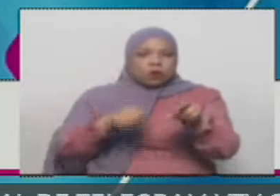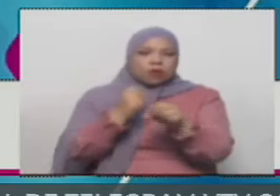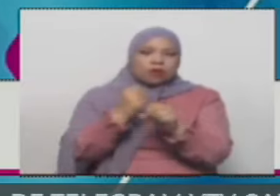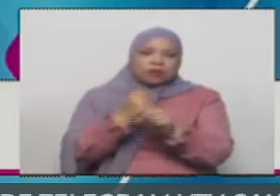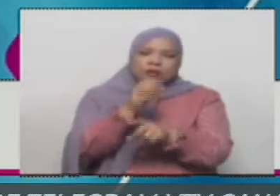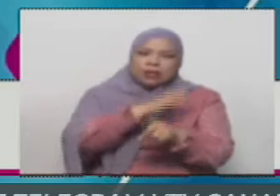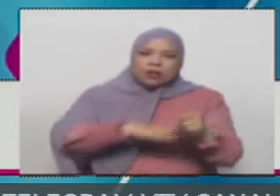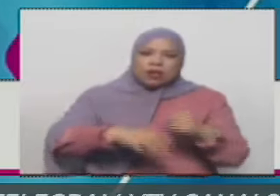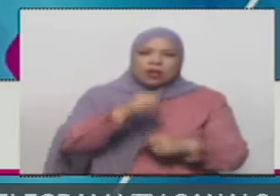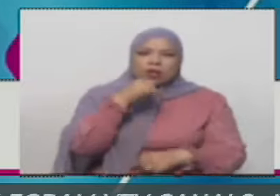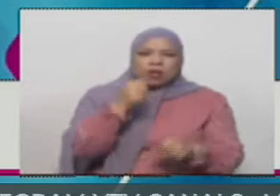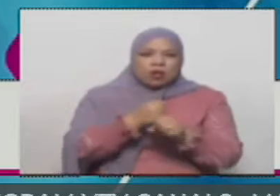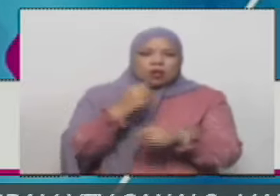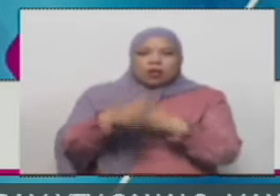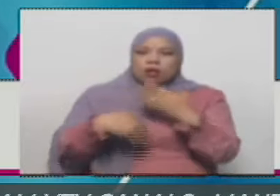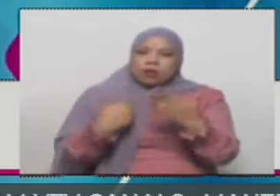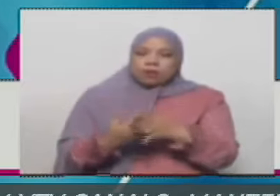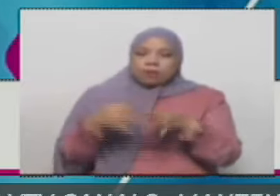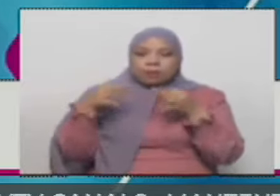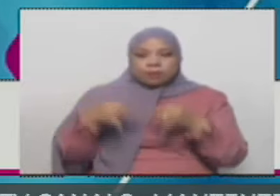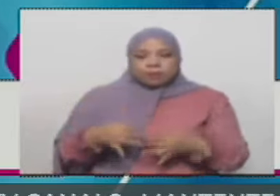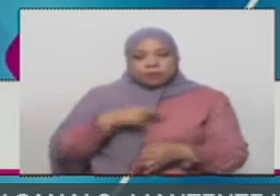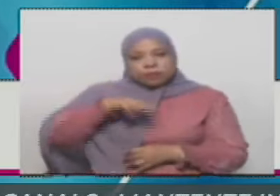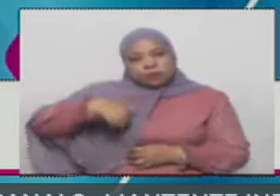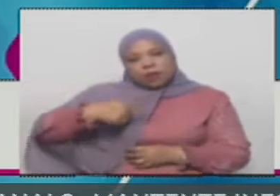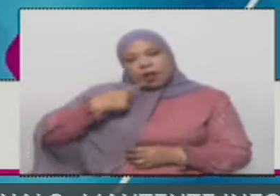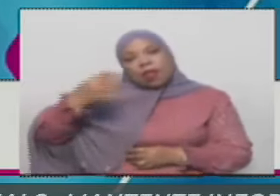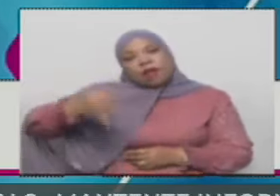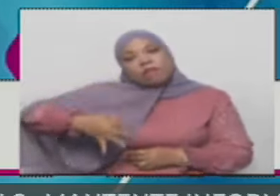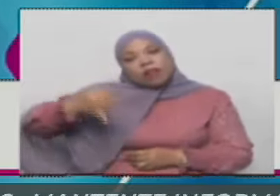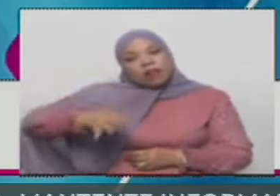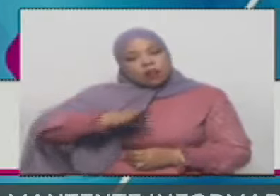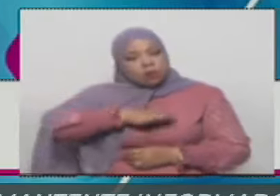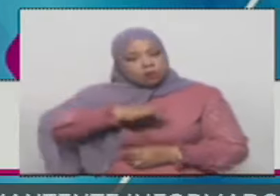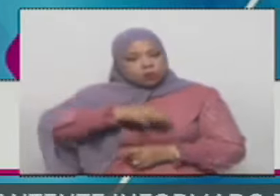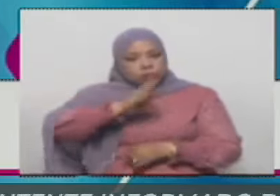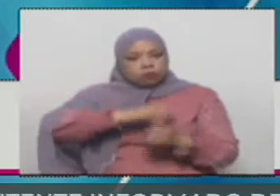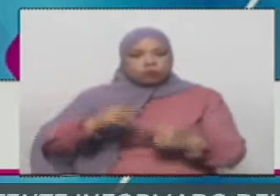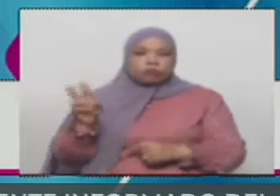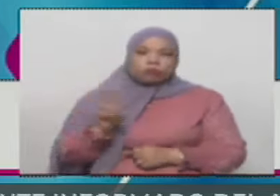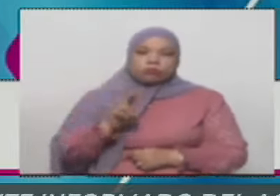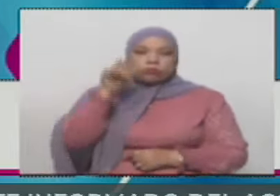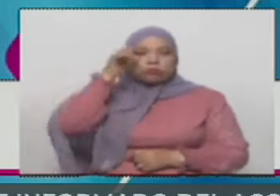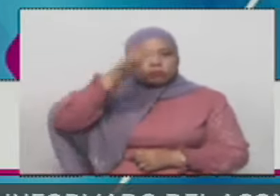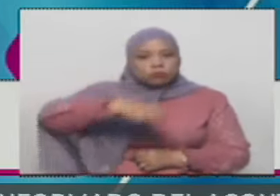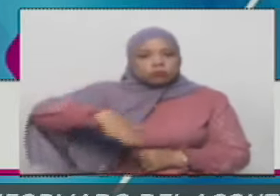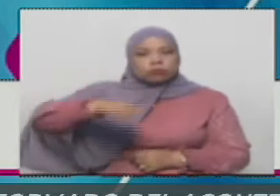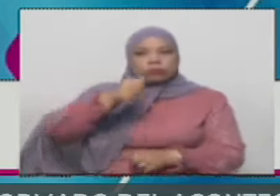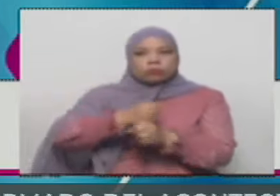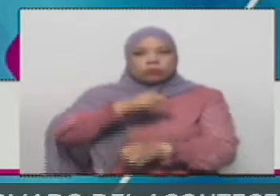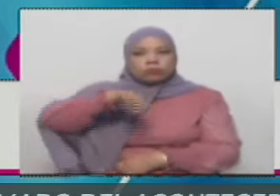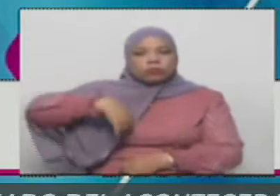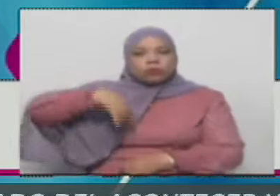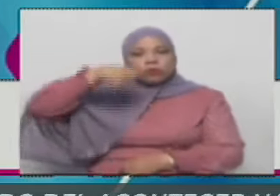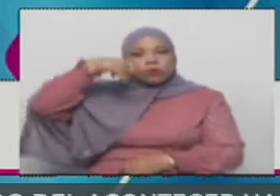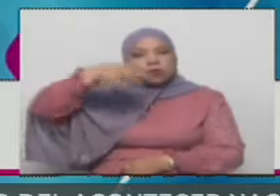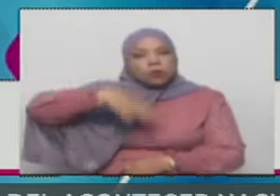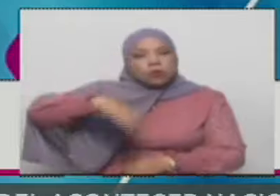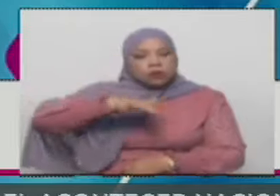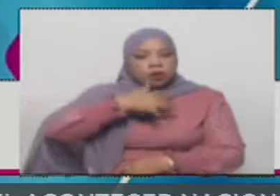cultura, porque es la verdadera identidad de un país, de un pueblo. Todos los pueblos se